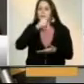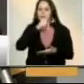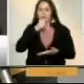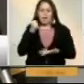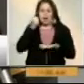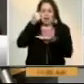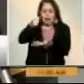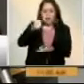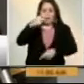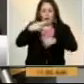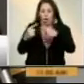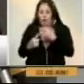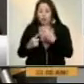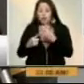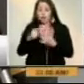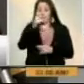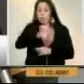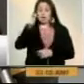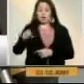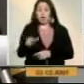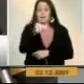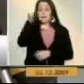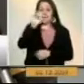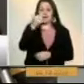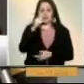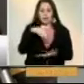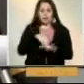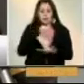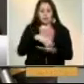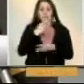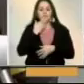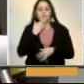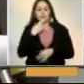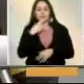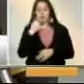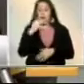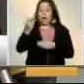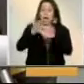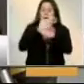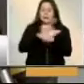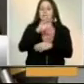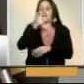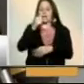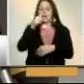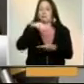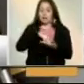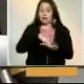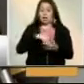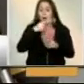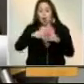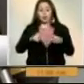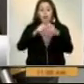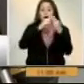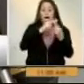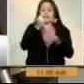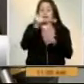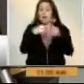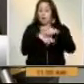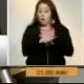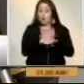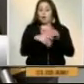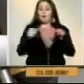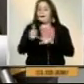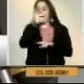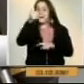como a aquellas personas que tienen más de 10 mil bolívares. Es decir, el que recibió 10 mil bolívares tiene todavía un crédito con la institución bancaria por el